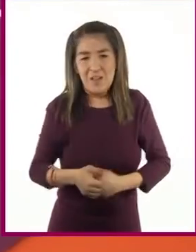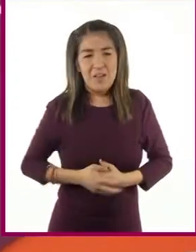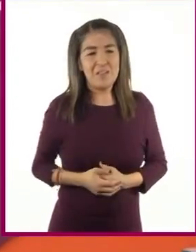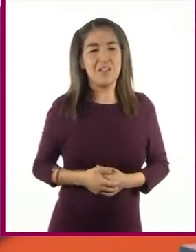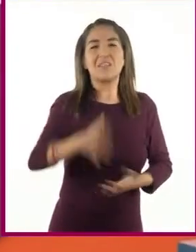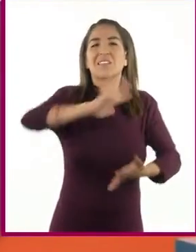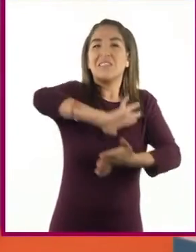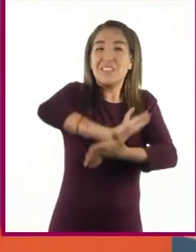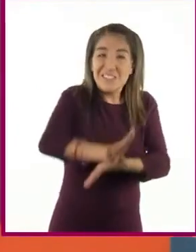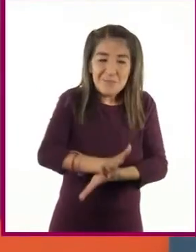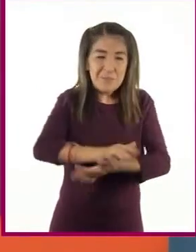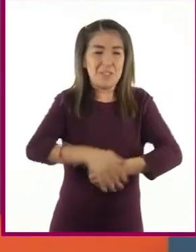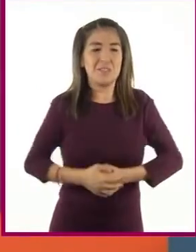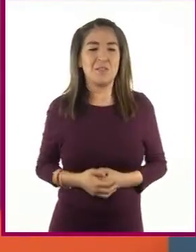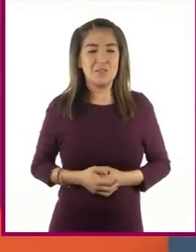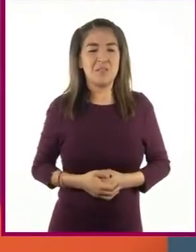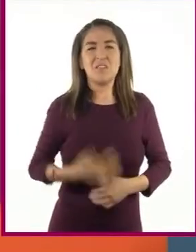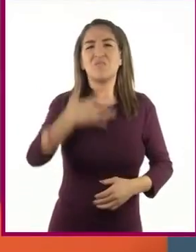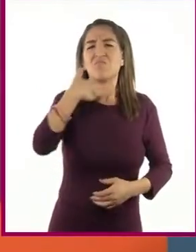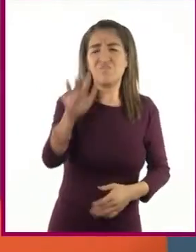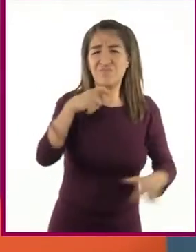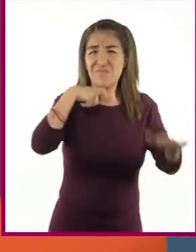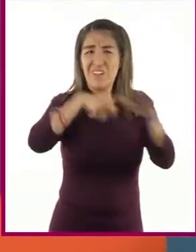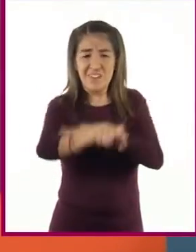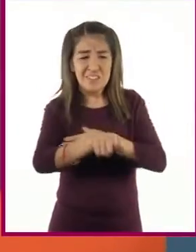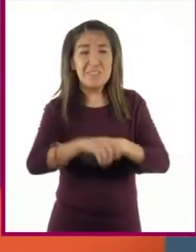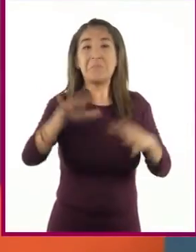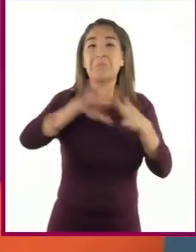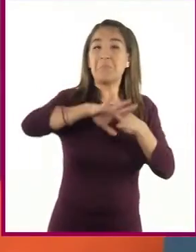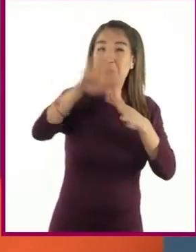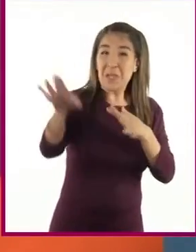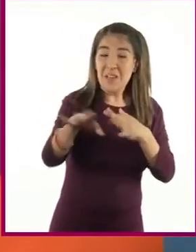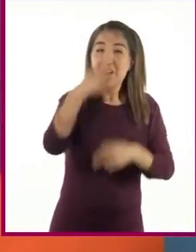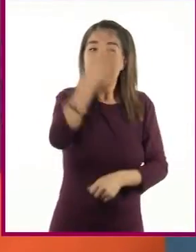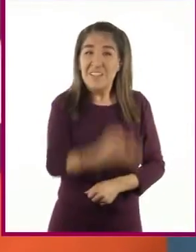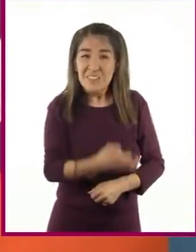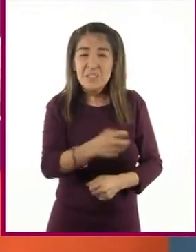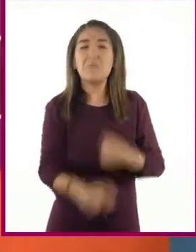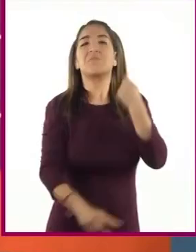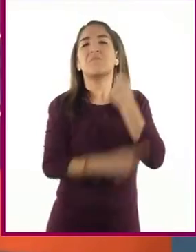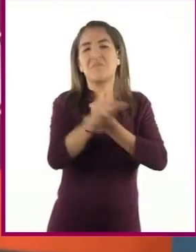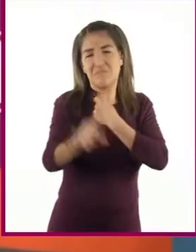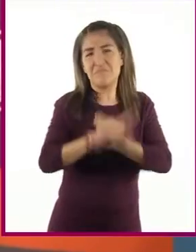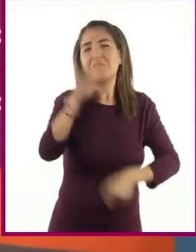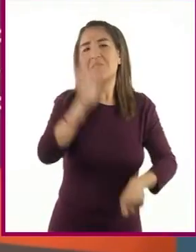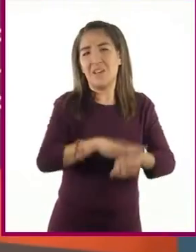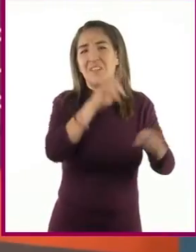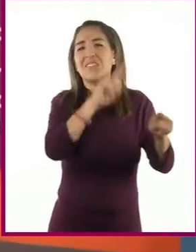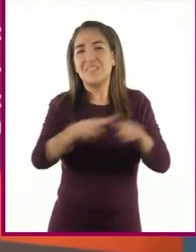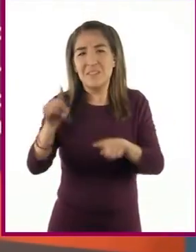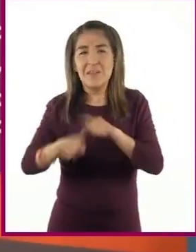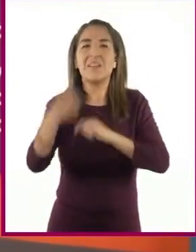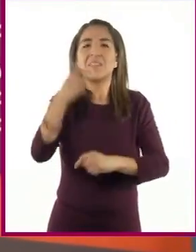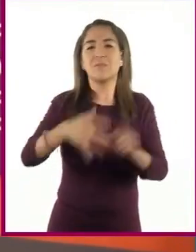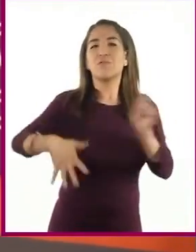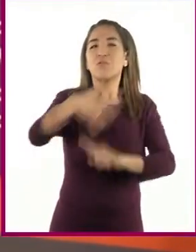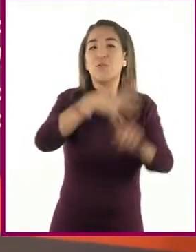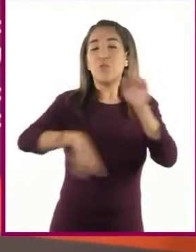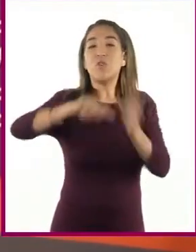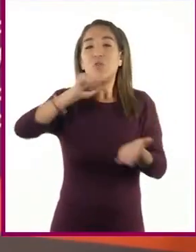la discriminación, la corrupción y la migración son, pues, en muchos sentidos, una